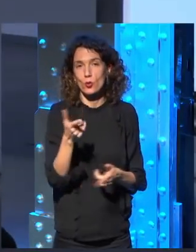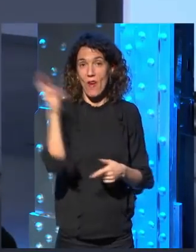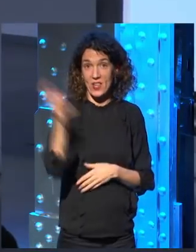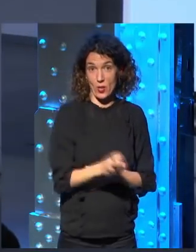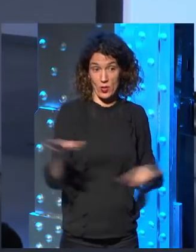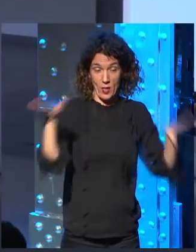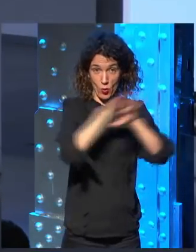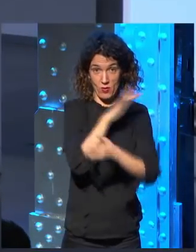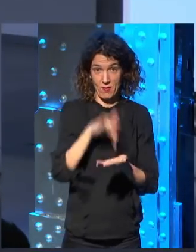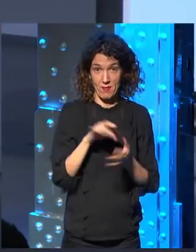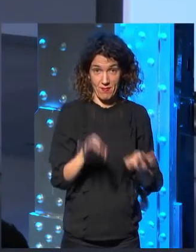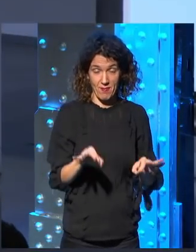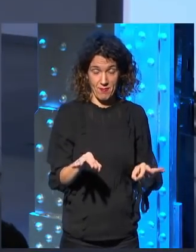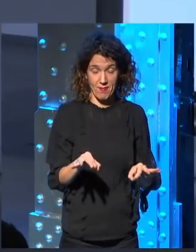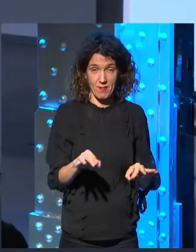esta noche